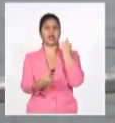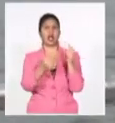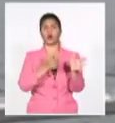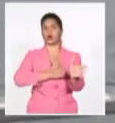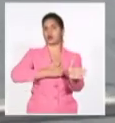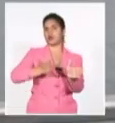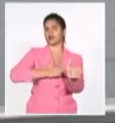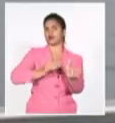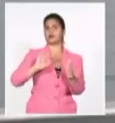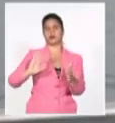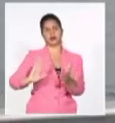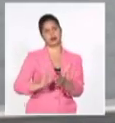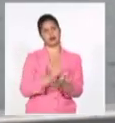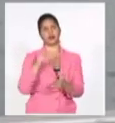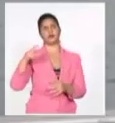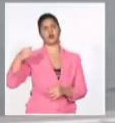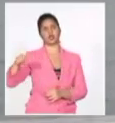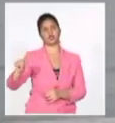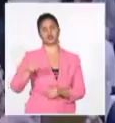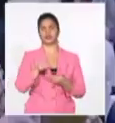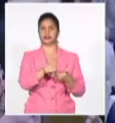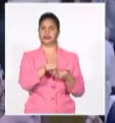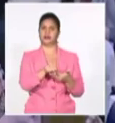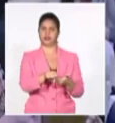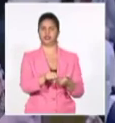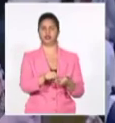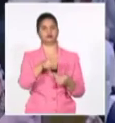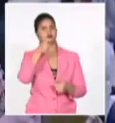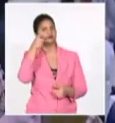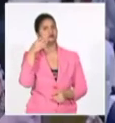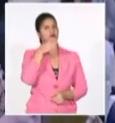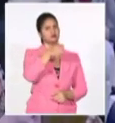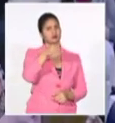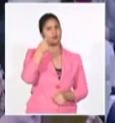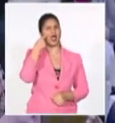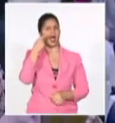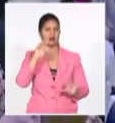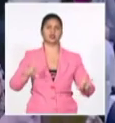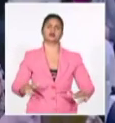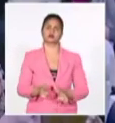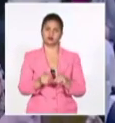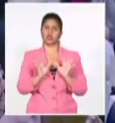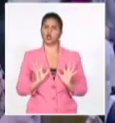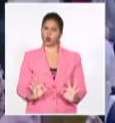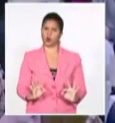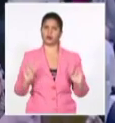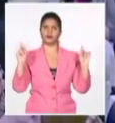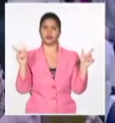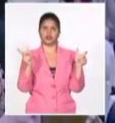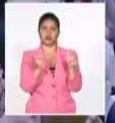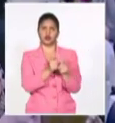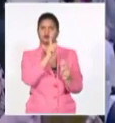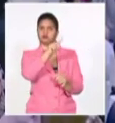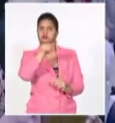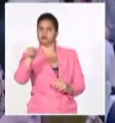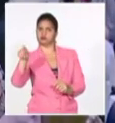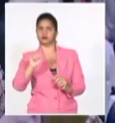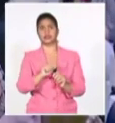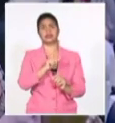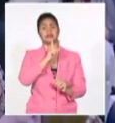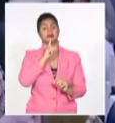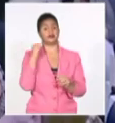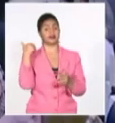eliminar violaciones. Nos reunimos con ellos y se están saliendo desde el viernes hasta la fecha,